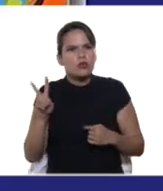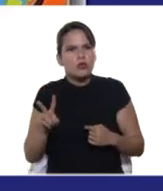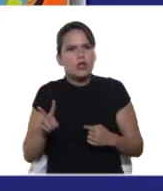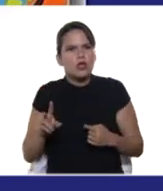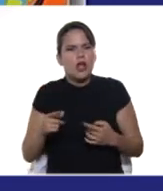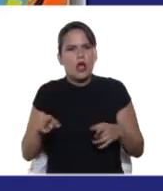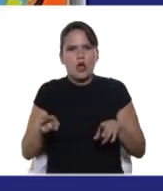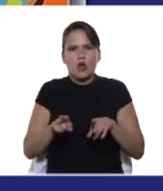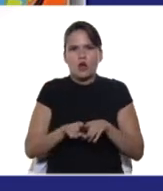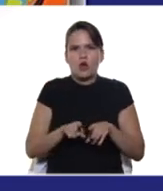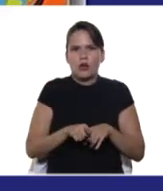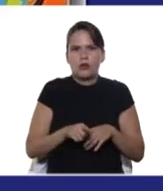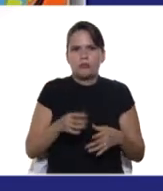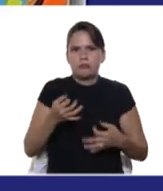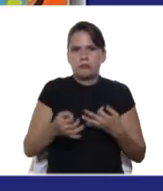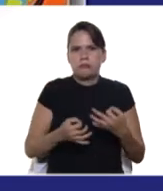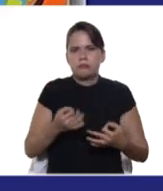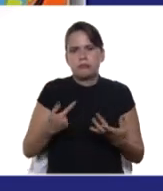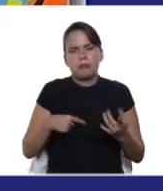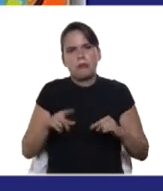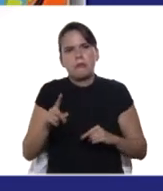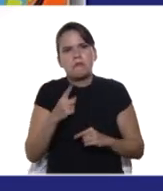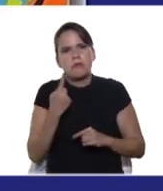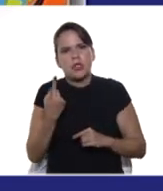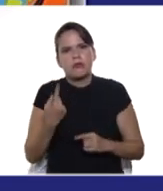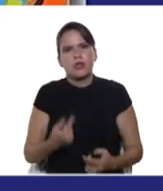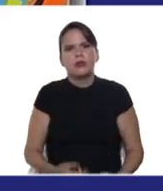con las mismas consideraciones. Fíjense, primero